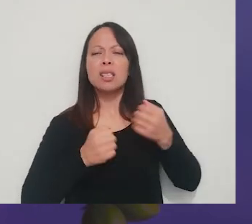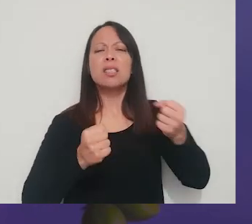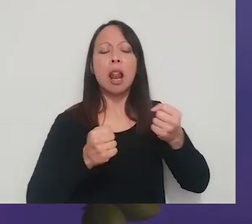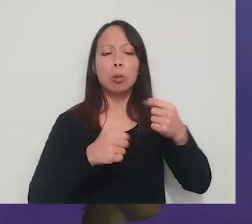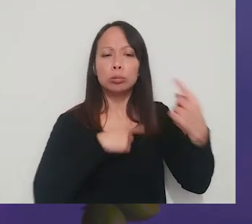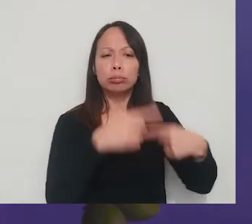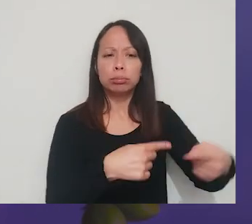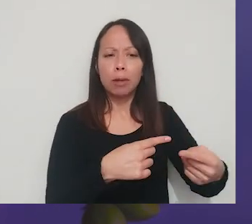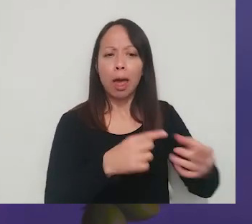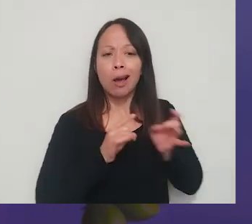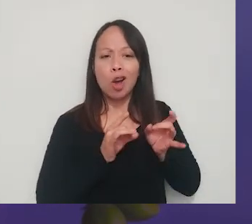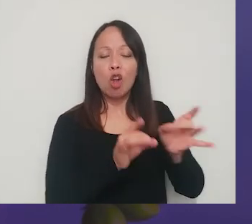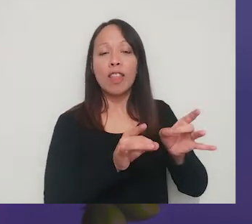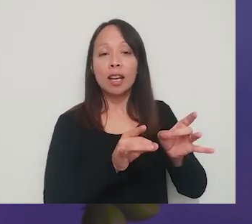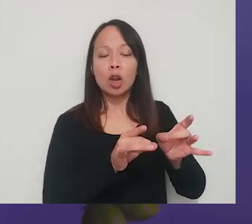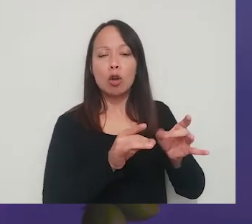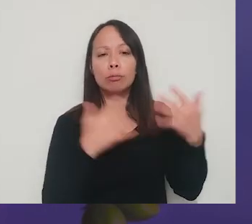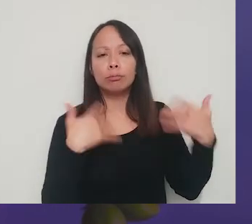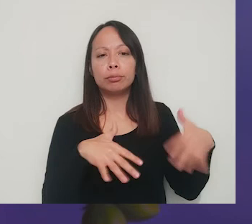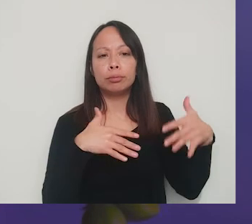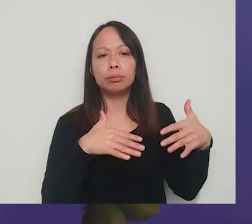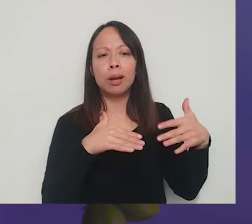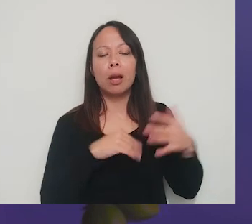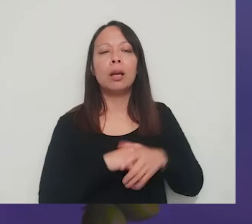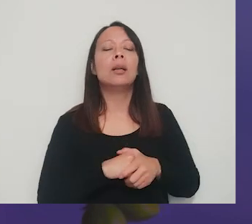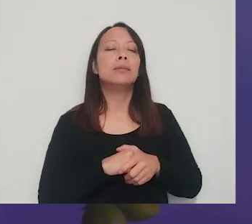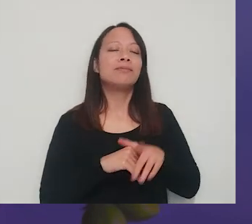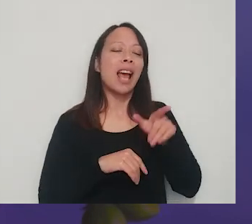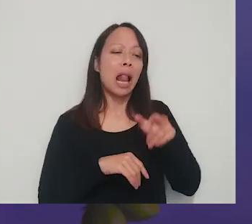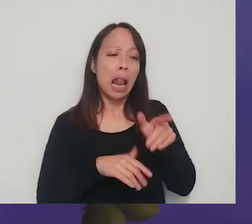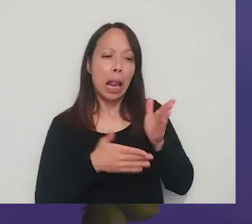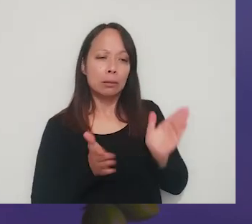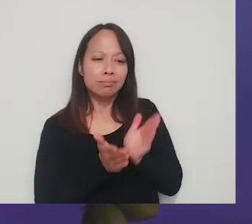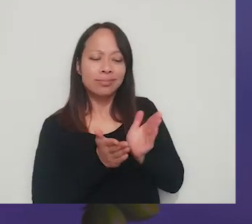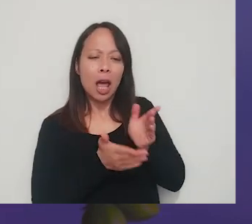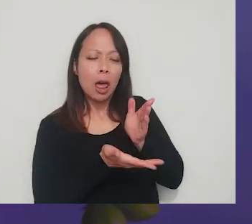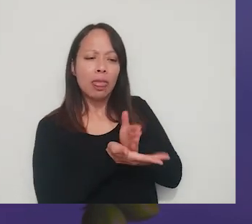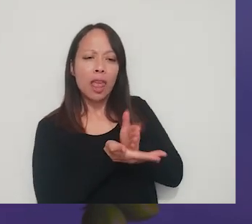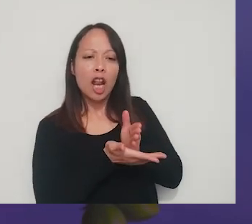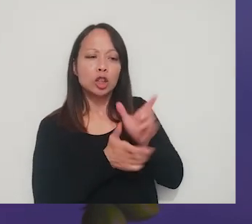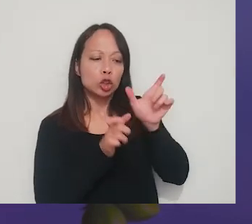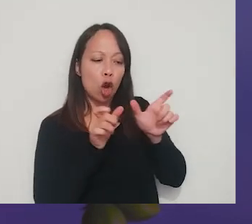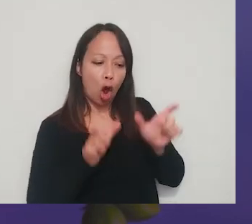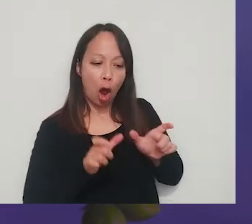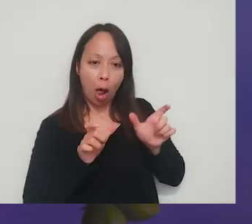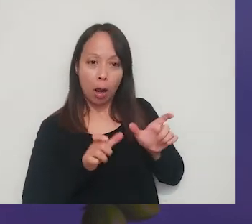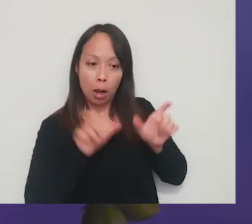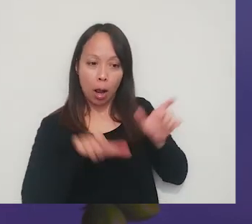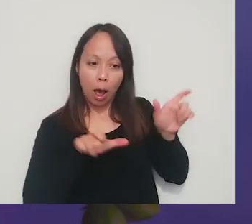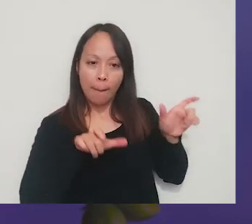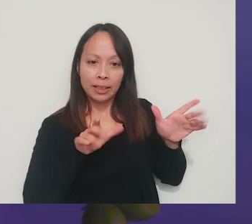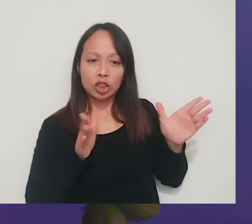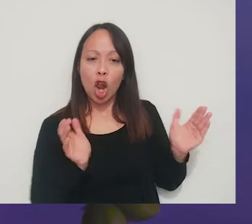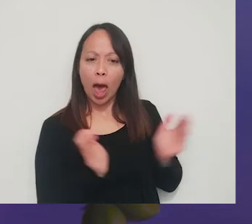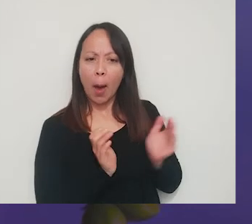posibilidad alta de transmitir una enfermedad a la descendencia, hace hincapié en el derecho humano a la salud, en la prevención del daño,